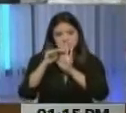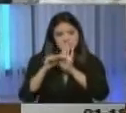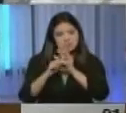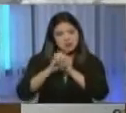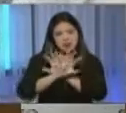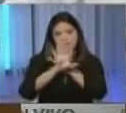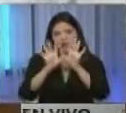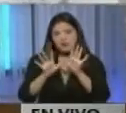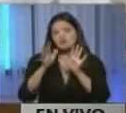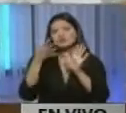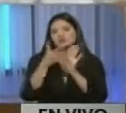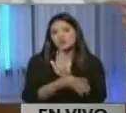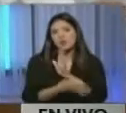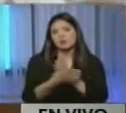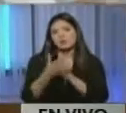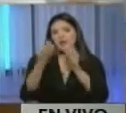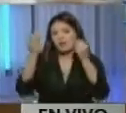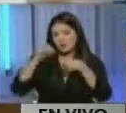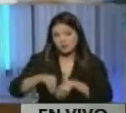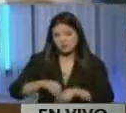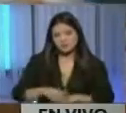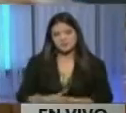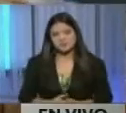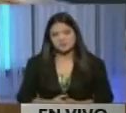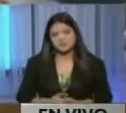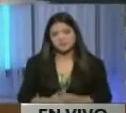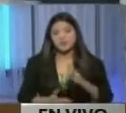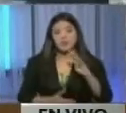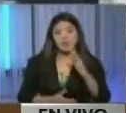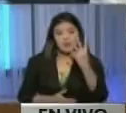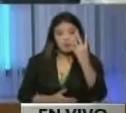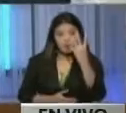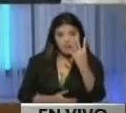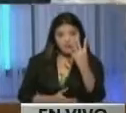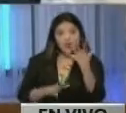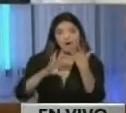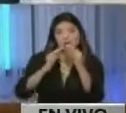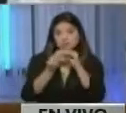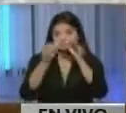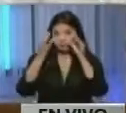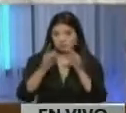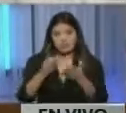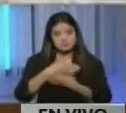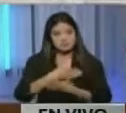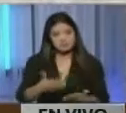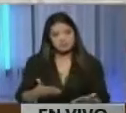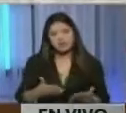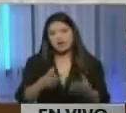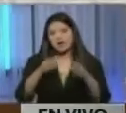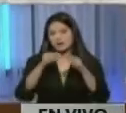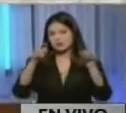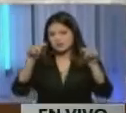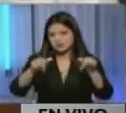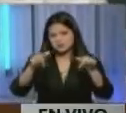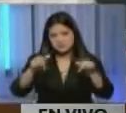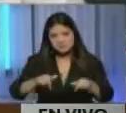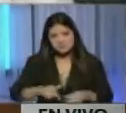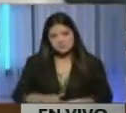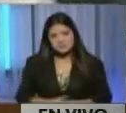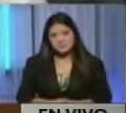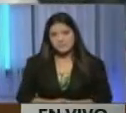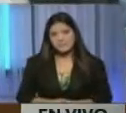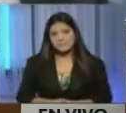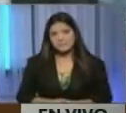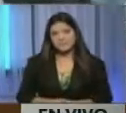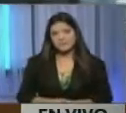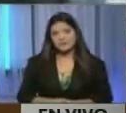en los protocolos del acuerdo. 4. Adaptación de los dispositivos en el terreno. A